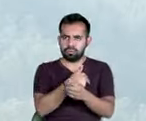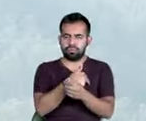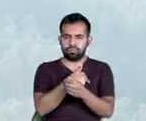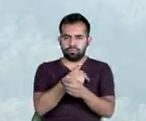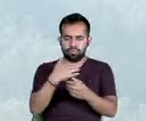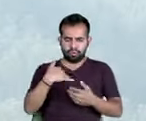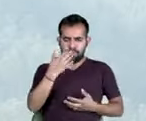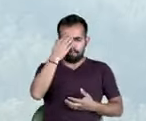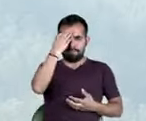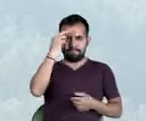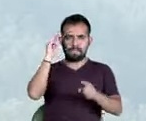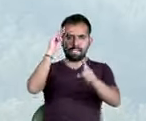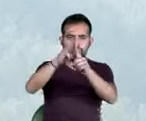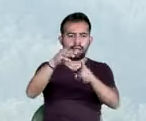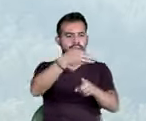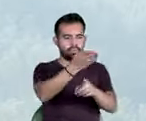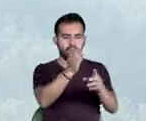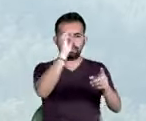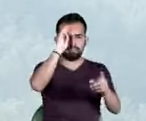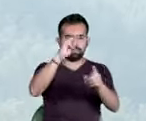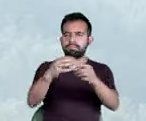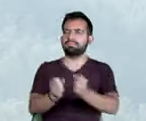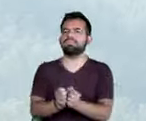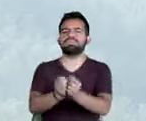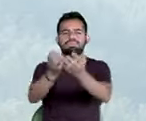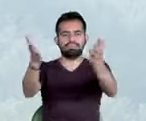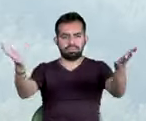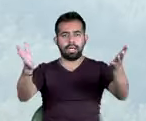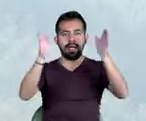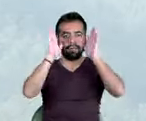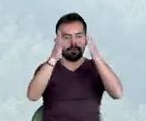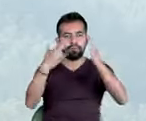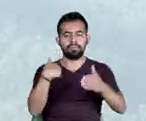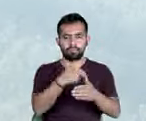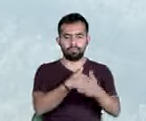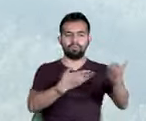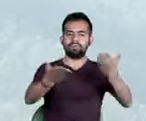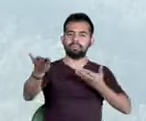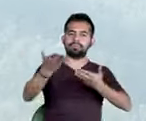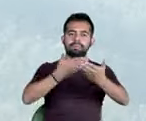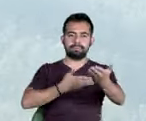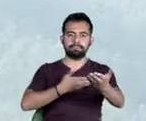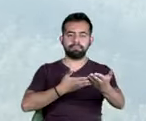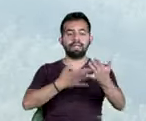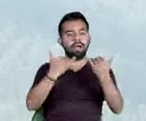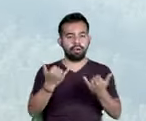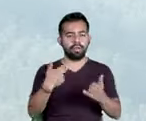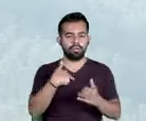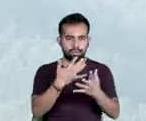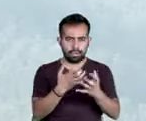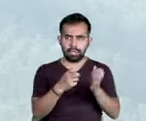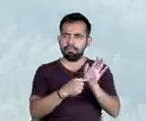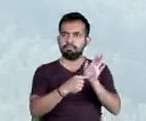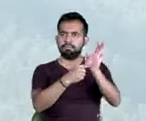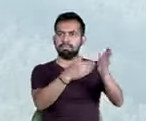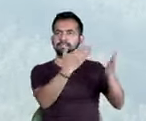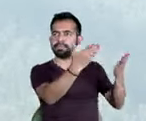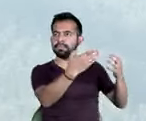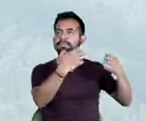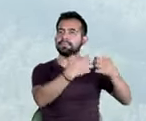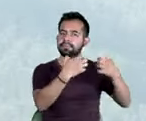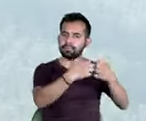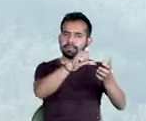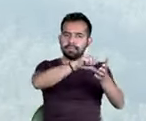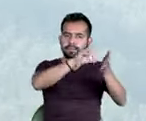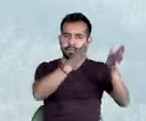de esas exigencias ciudadanas que tienen que ser atendidos por nosotros. Así que quiero empezar entonces la presentación del que será el equipo de la ciudad,